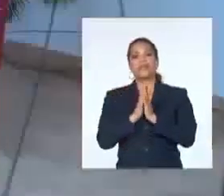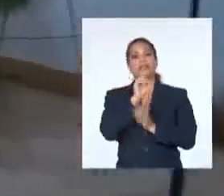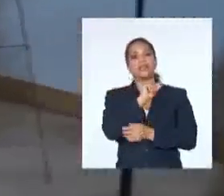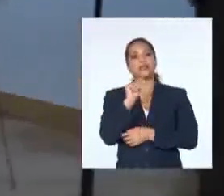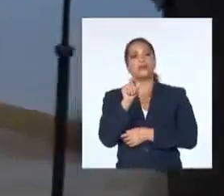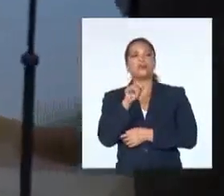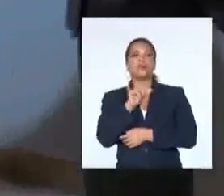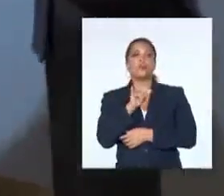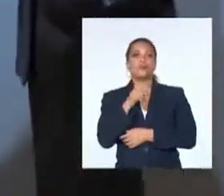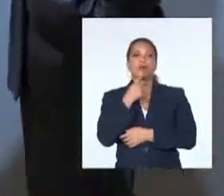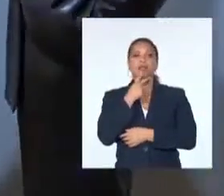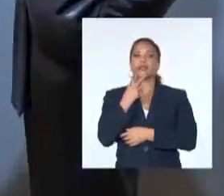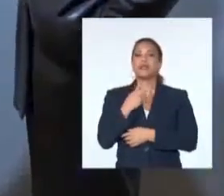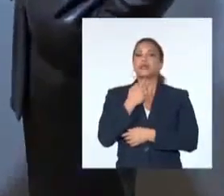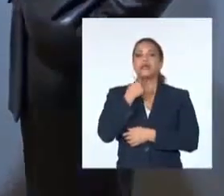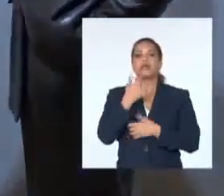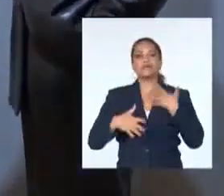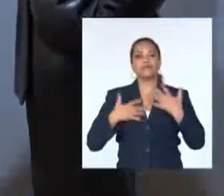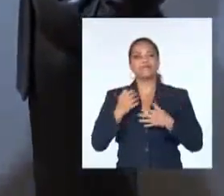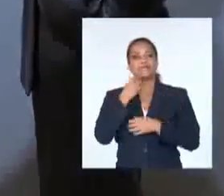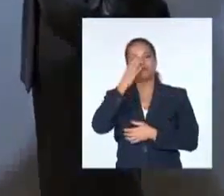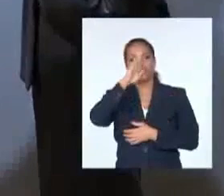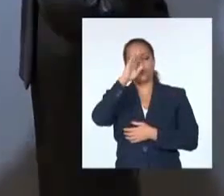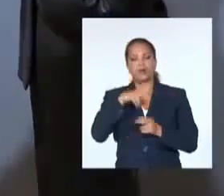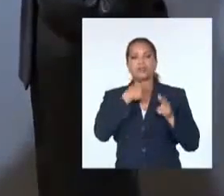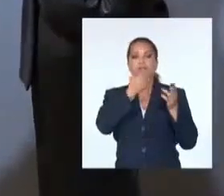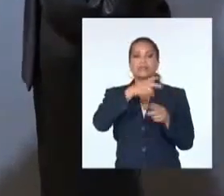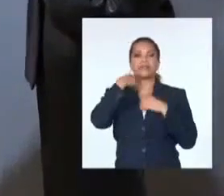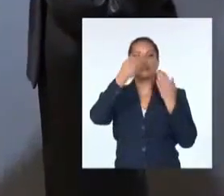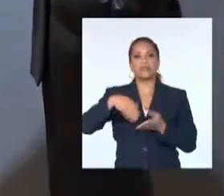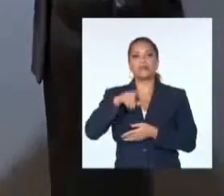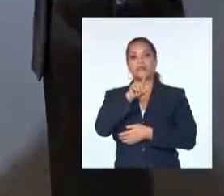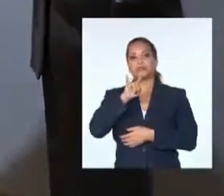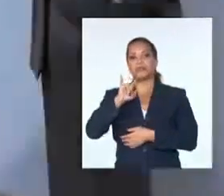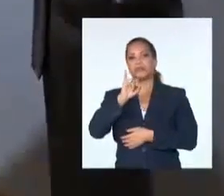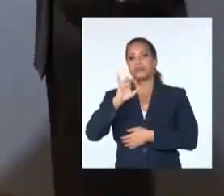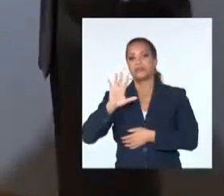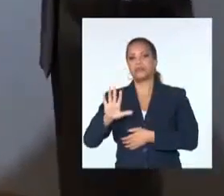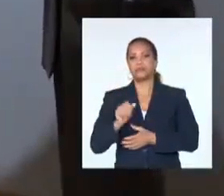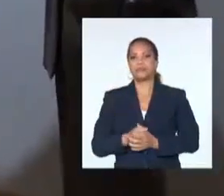Revolución Cubana y de Fidel, asesinado en 1965.